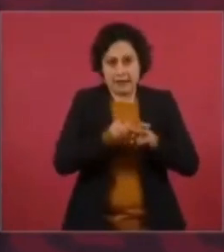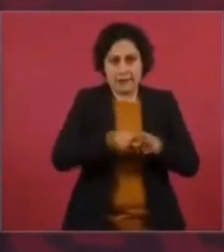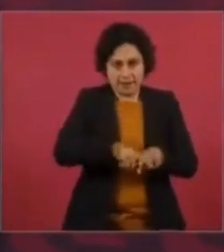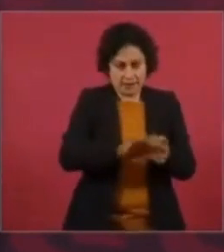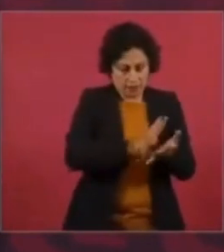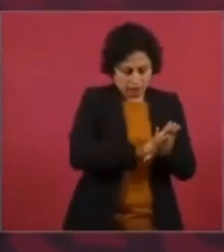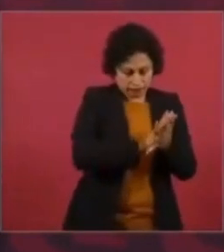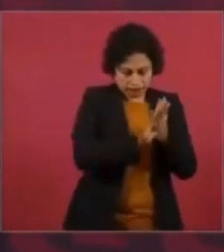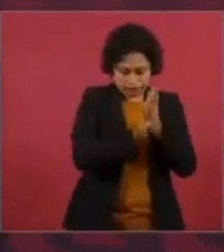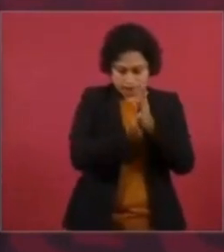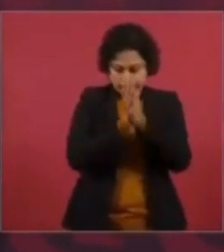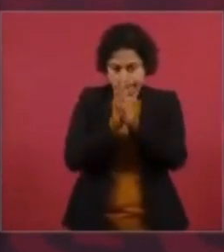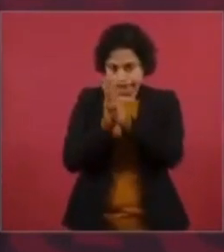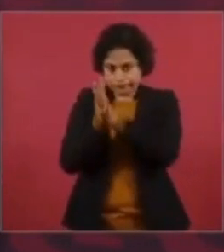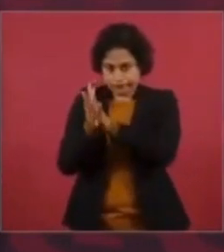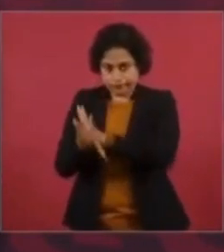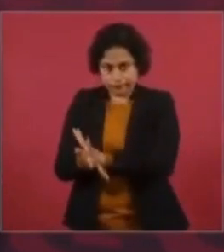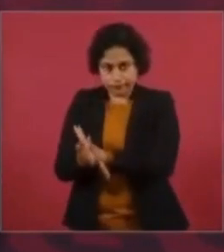a